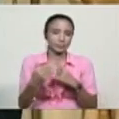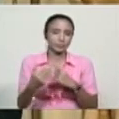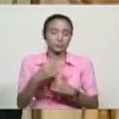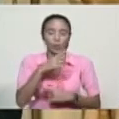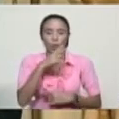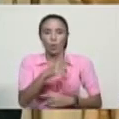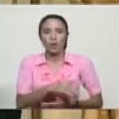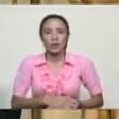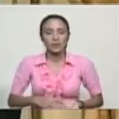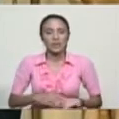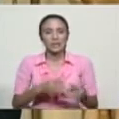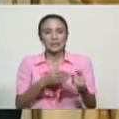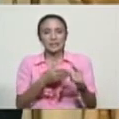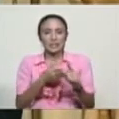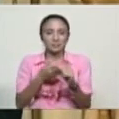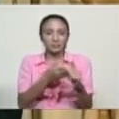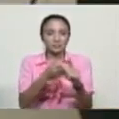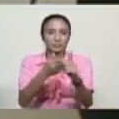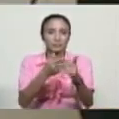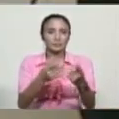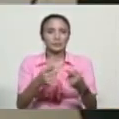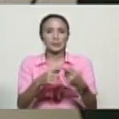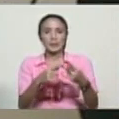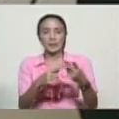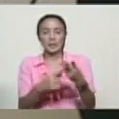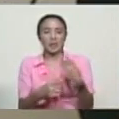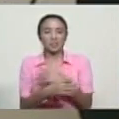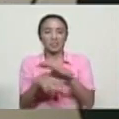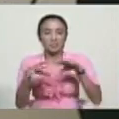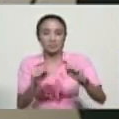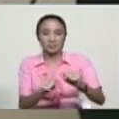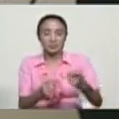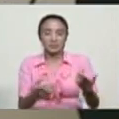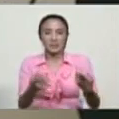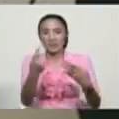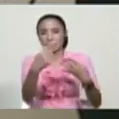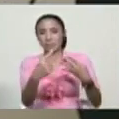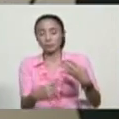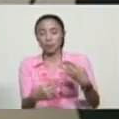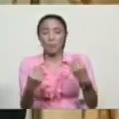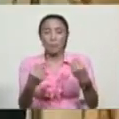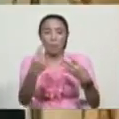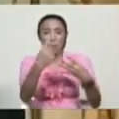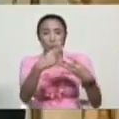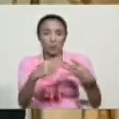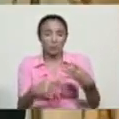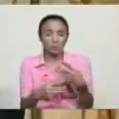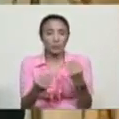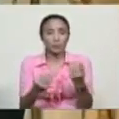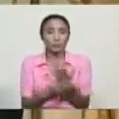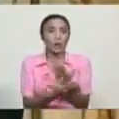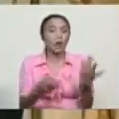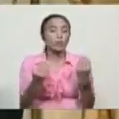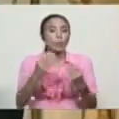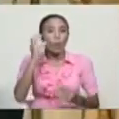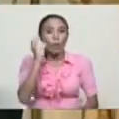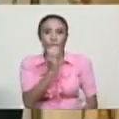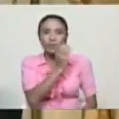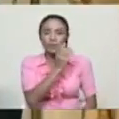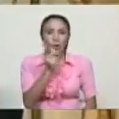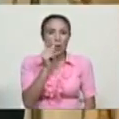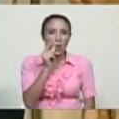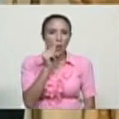de acechanzas, de intervenciones. Y cómo Fidel fue un